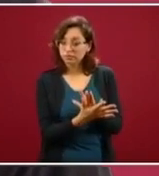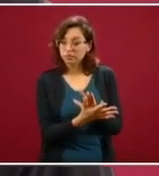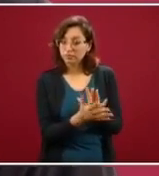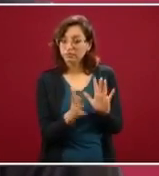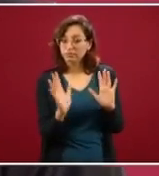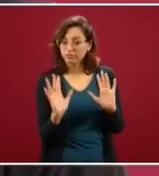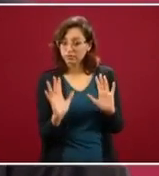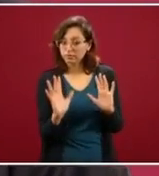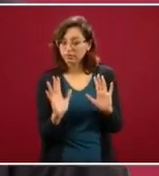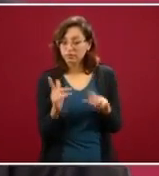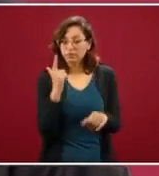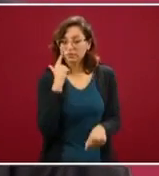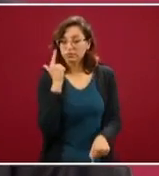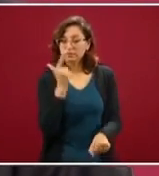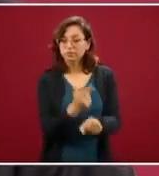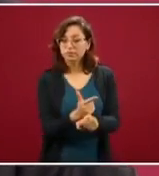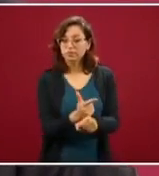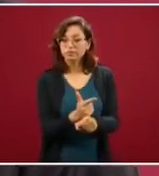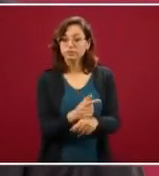cómplices